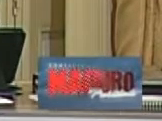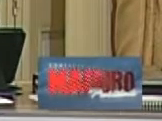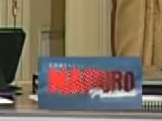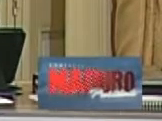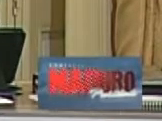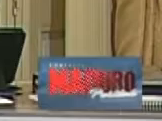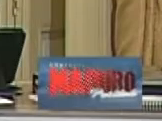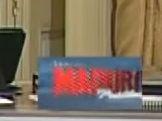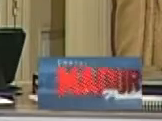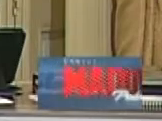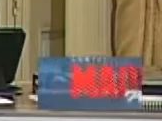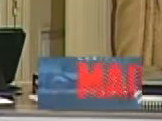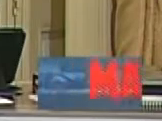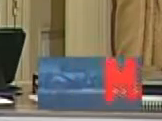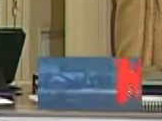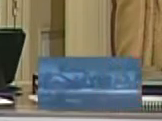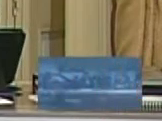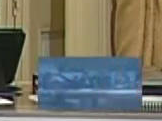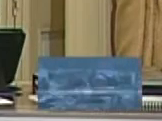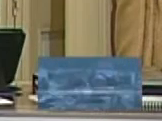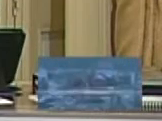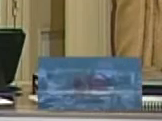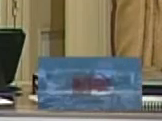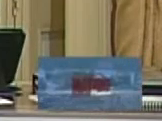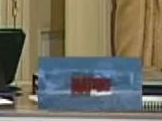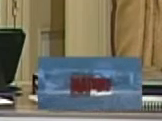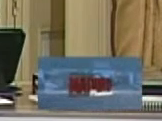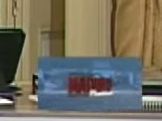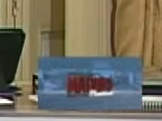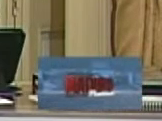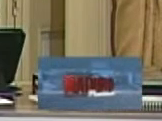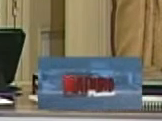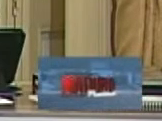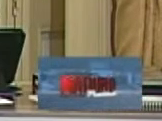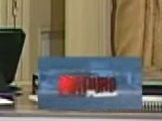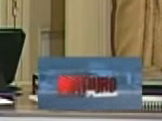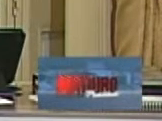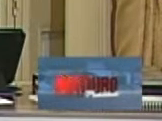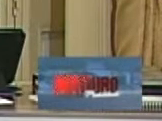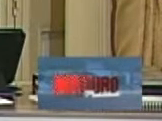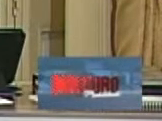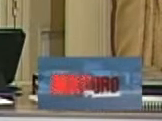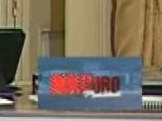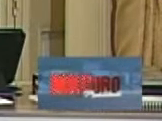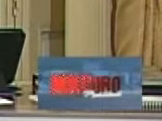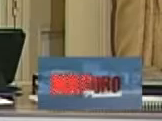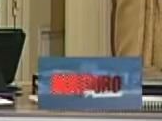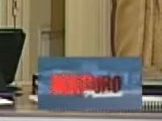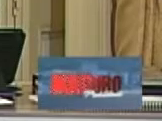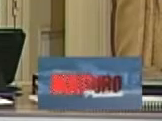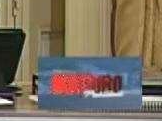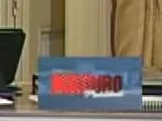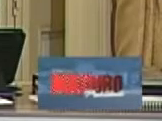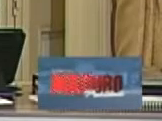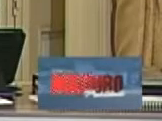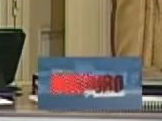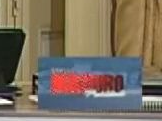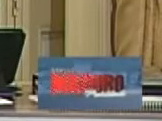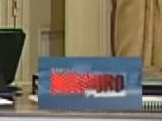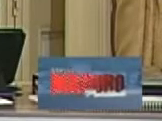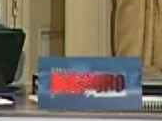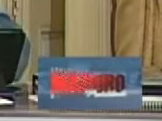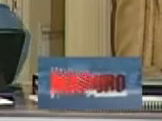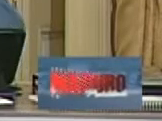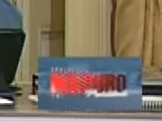ambiciosos importantes que hoy tenemos en marcha las bases de misiones socialistas usted Se preguntará